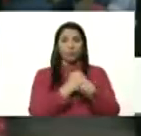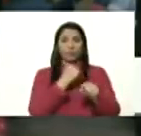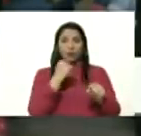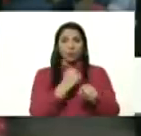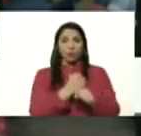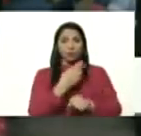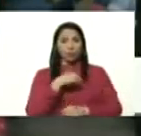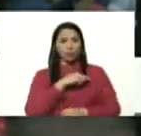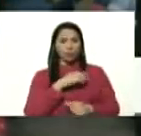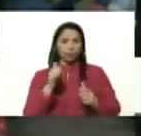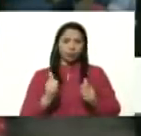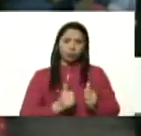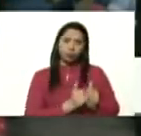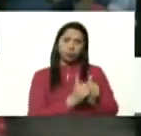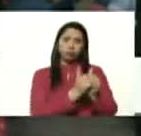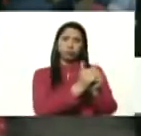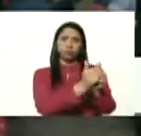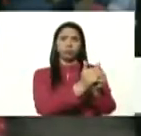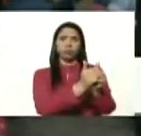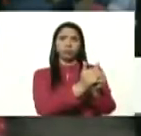estado acompañándolo,